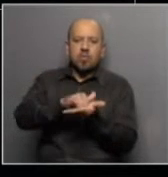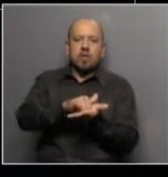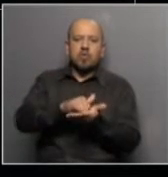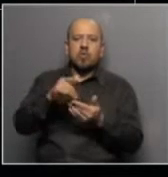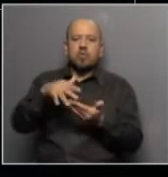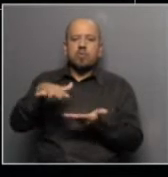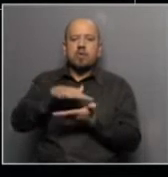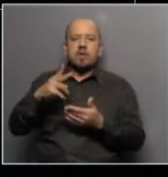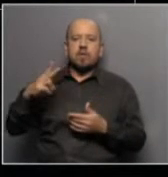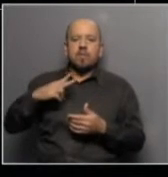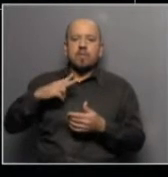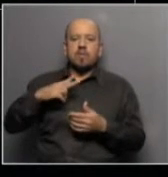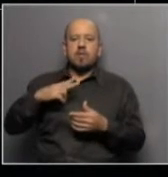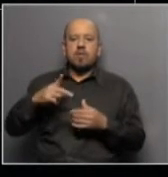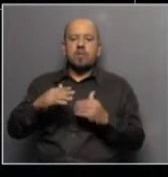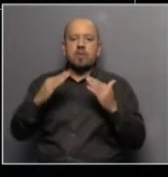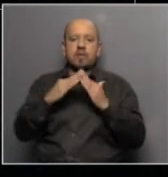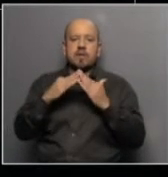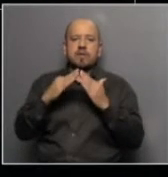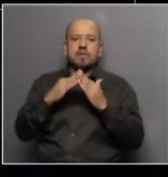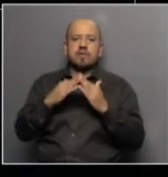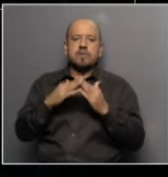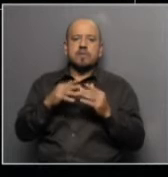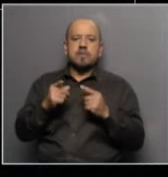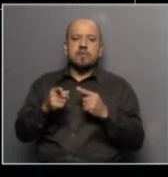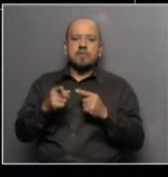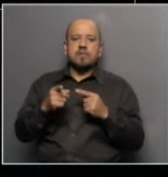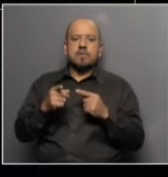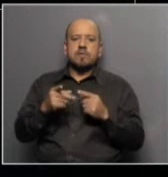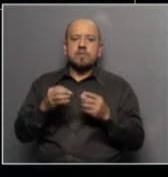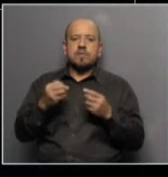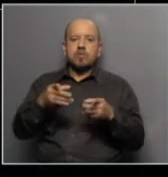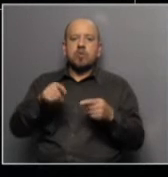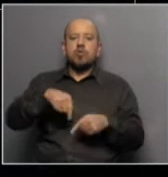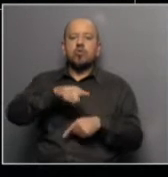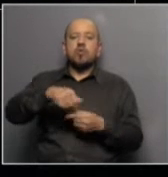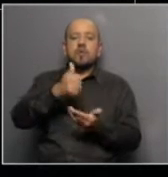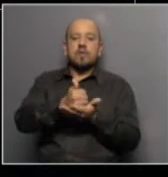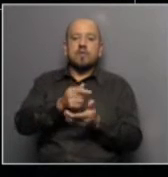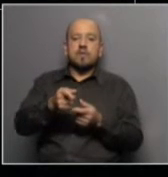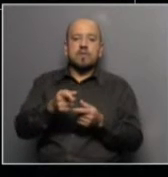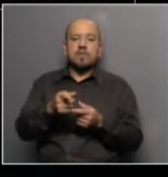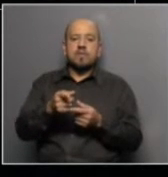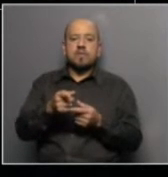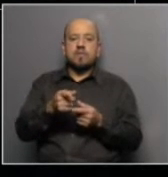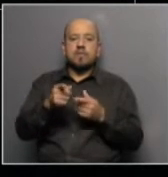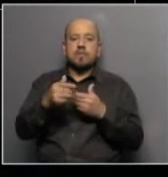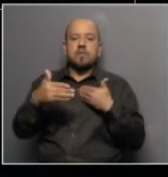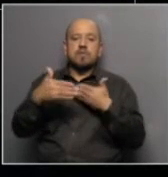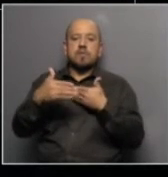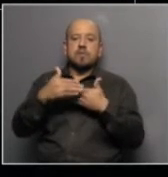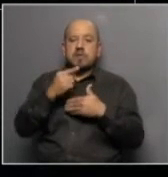barrios privados de un porte más residencial, en parte bueno, por donde están ubicados y bueno, por su cercanía